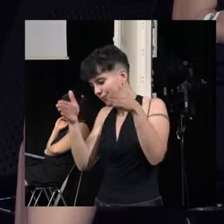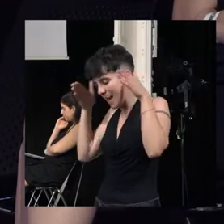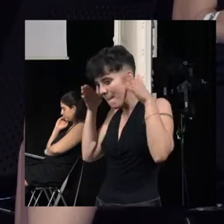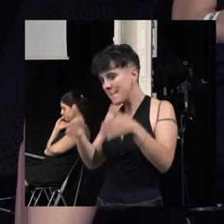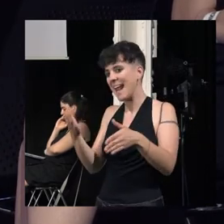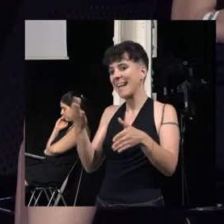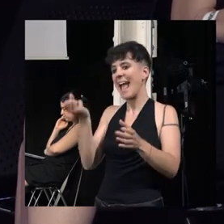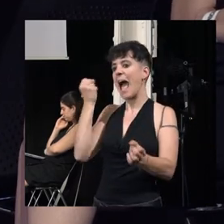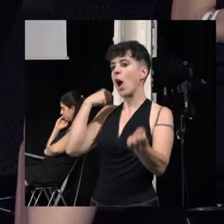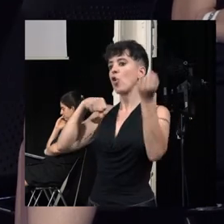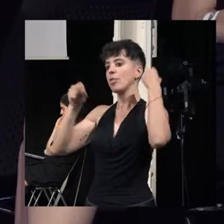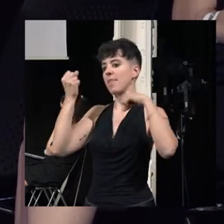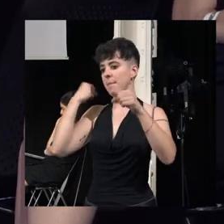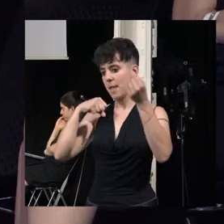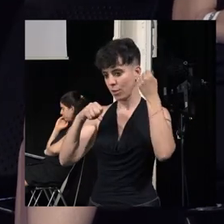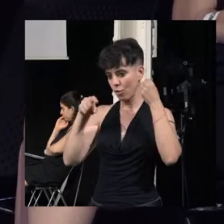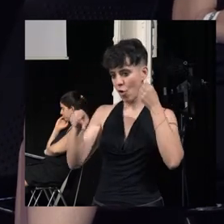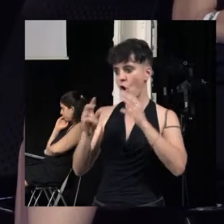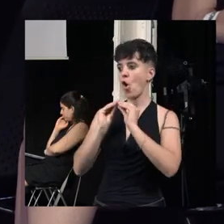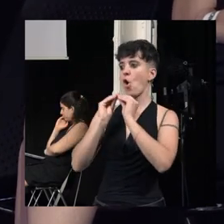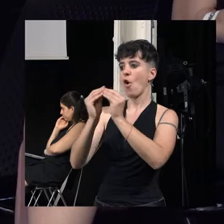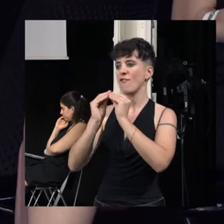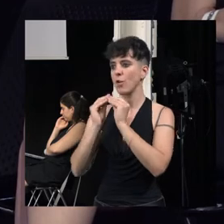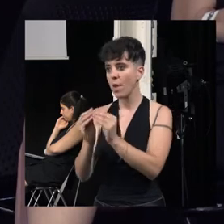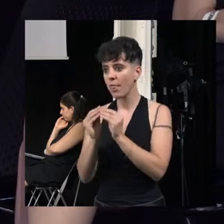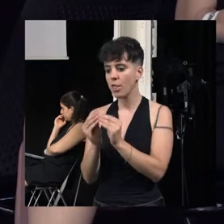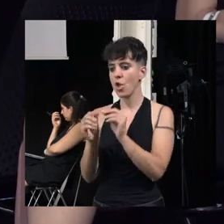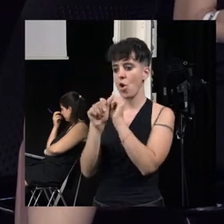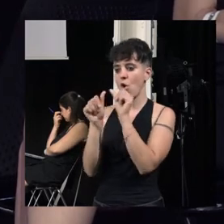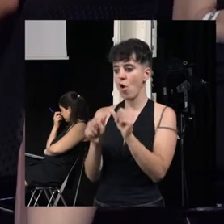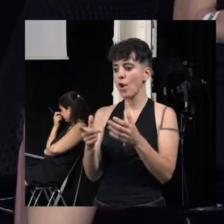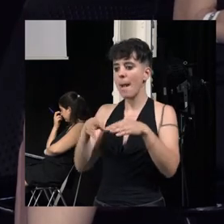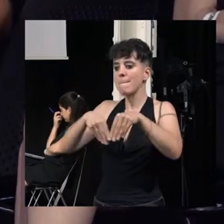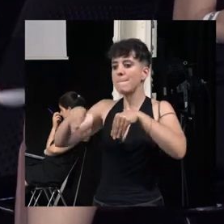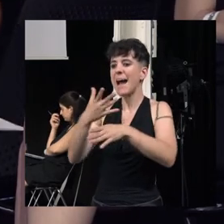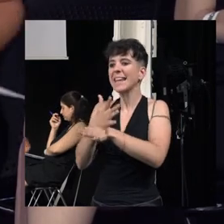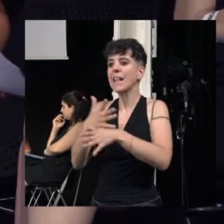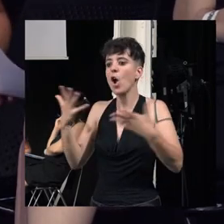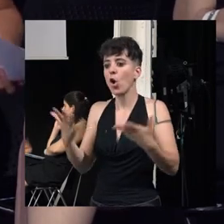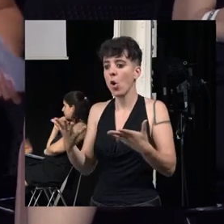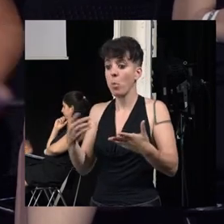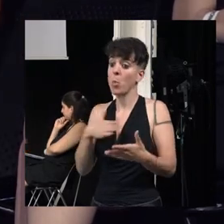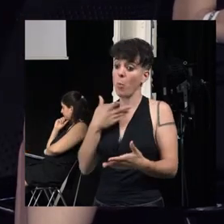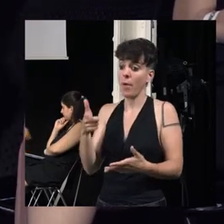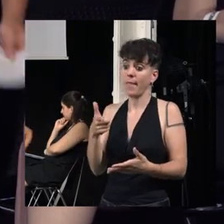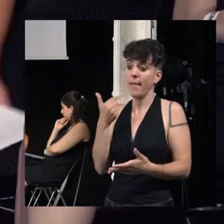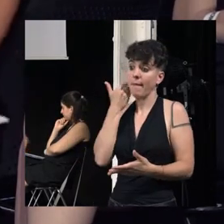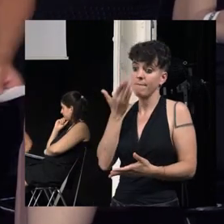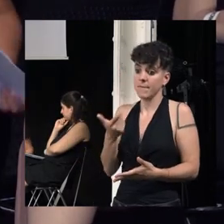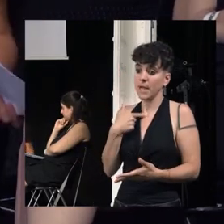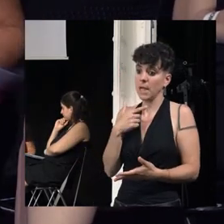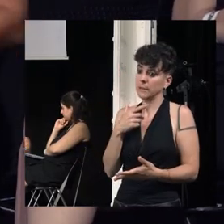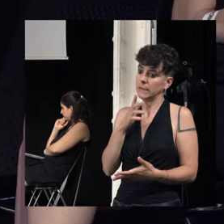acontecimiento, la configuración, cómo se viene la partida y se nos puede venir fea, pero